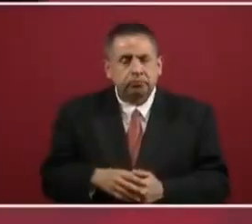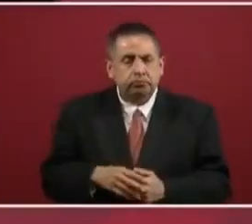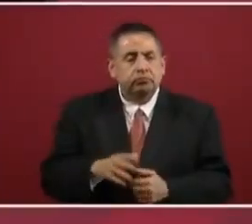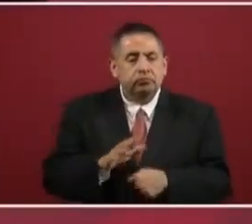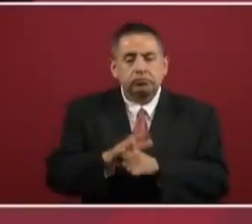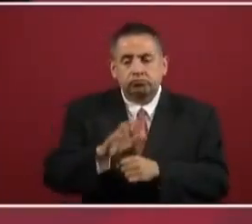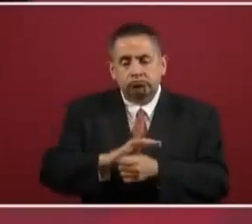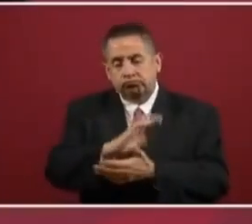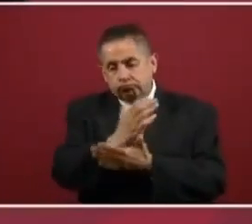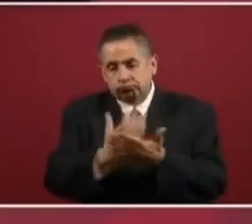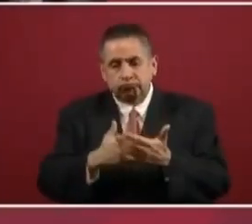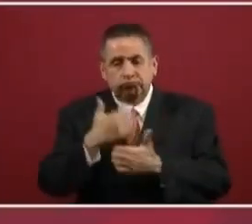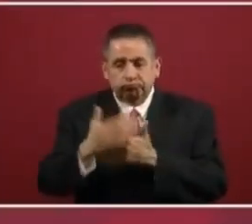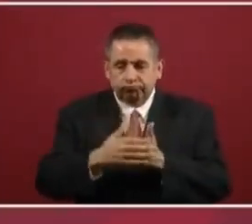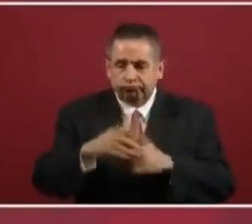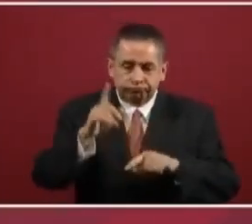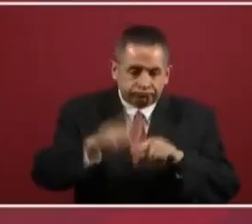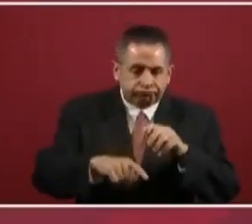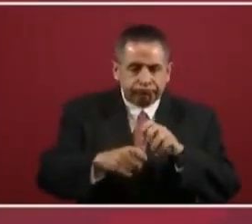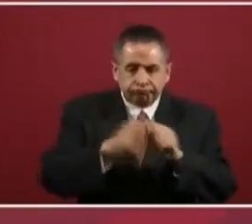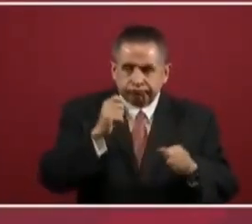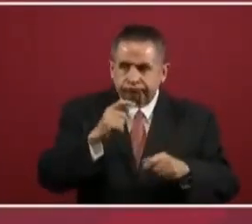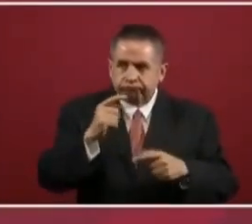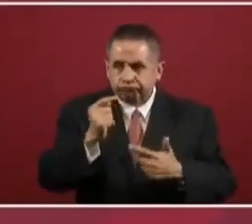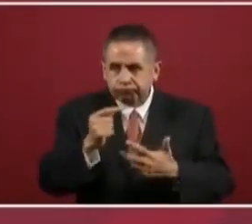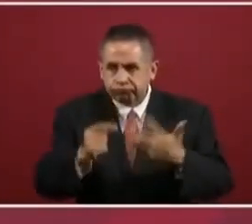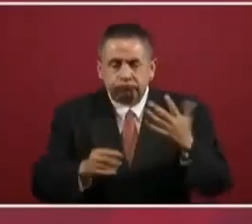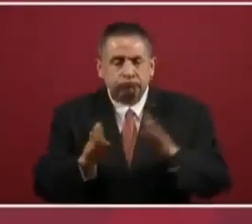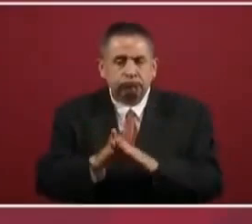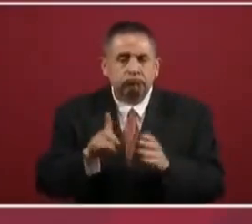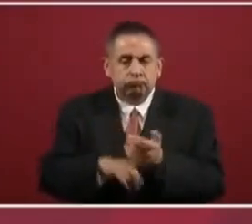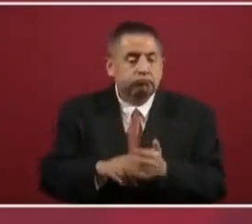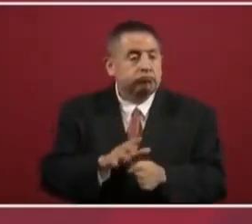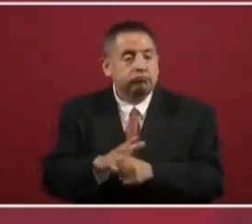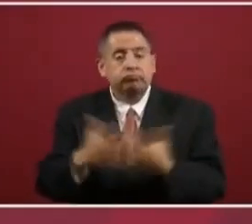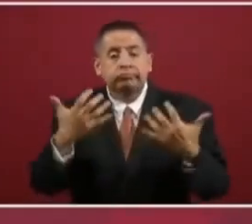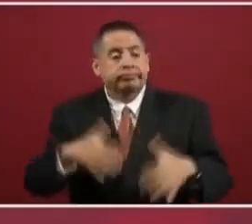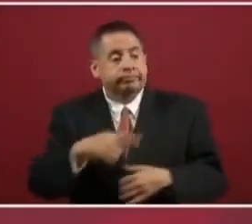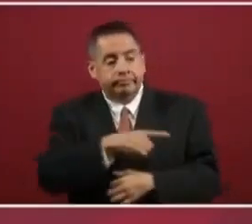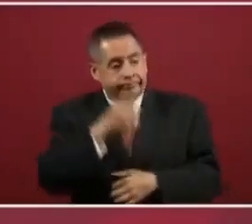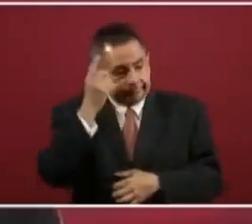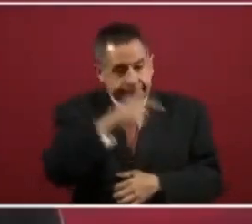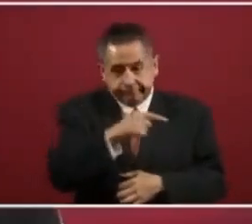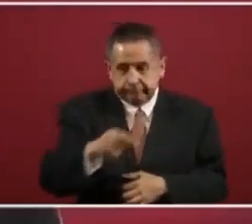Cuál es el proceso cuántos hay y cuáles son las empresas